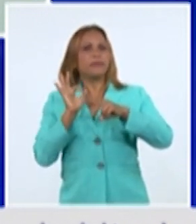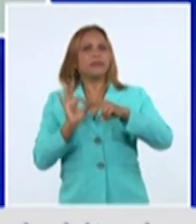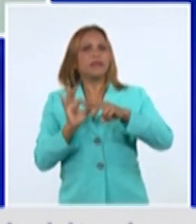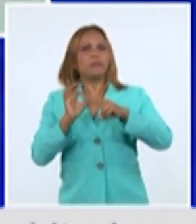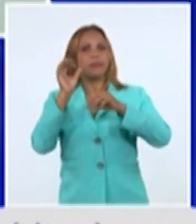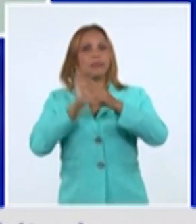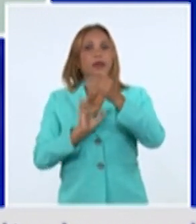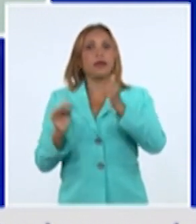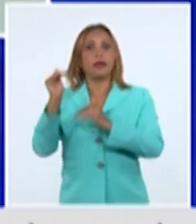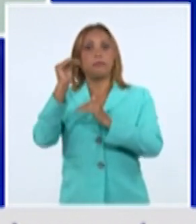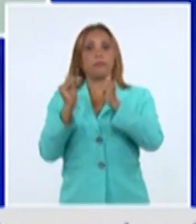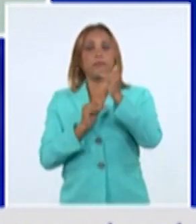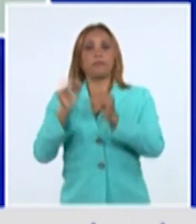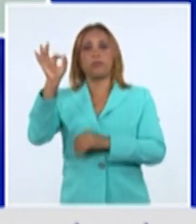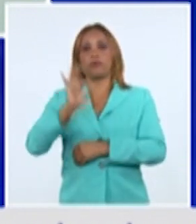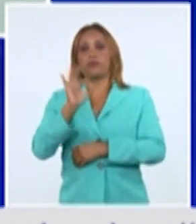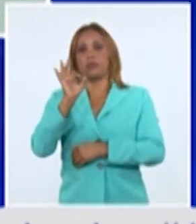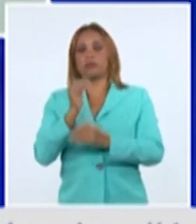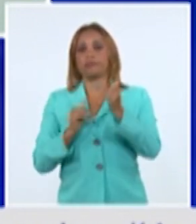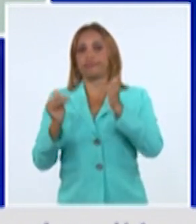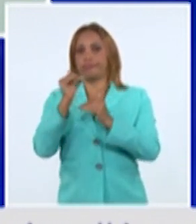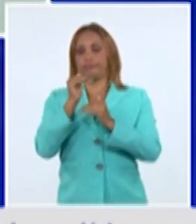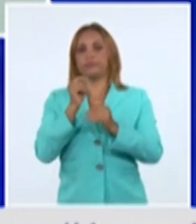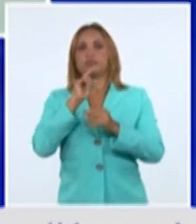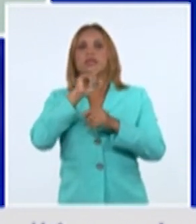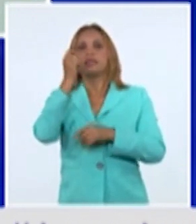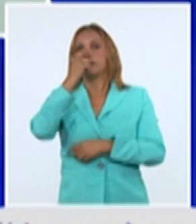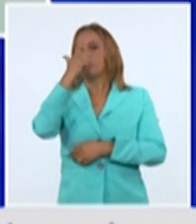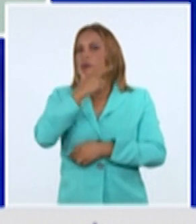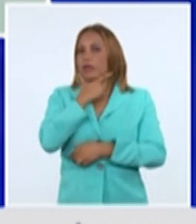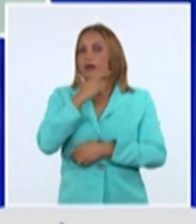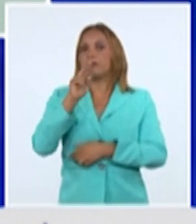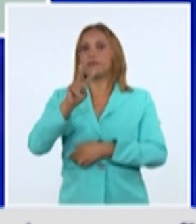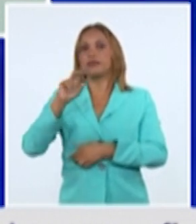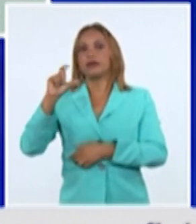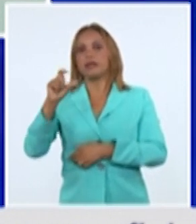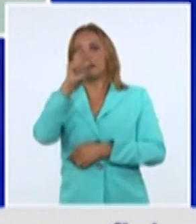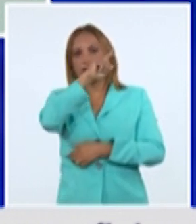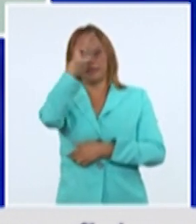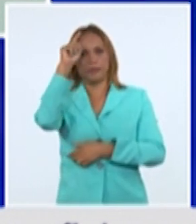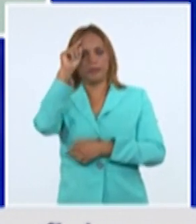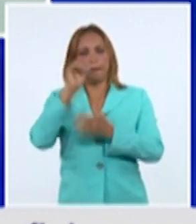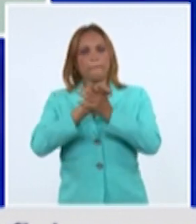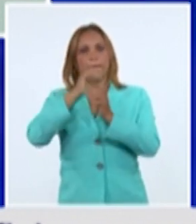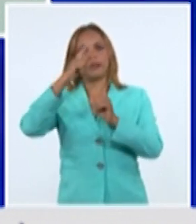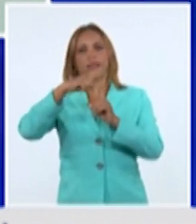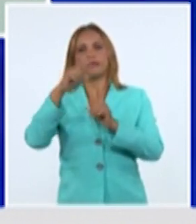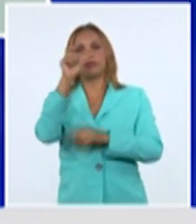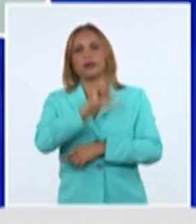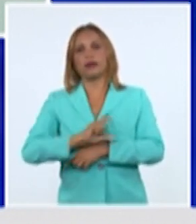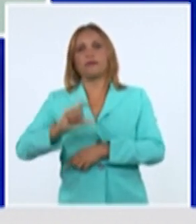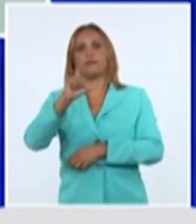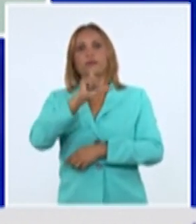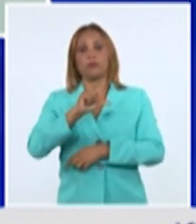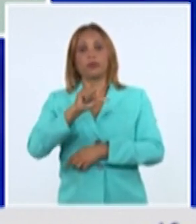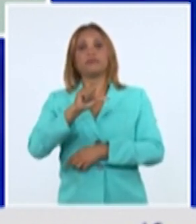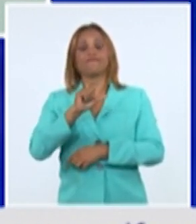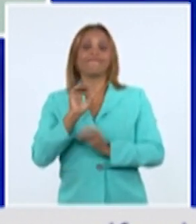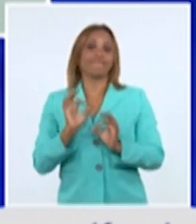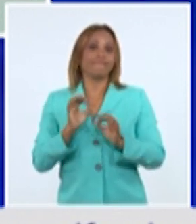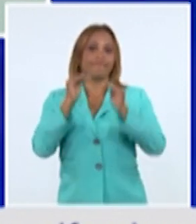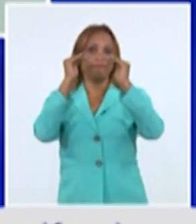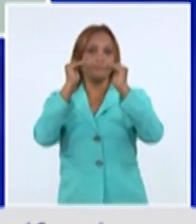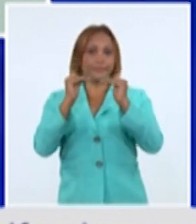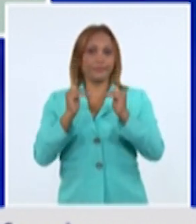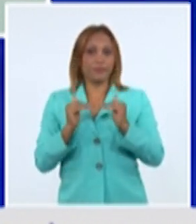%, le sigue Ciego de Ávila, Villa Clara, Santi Espíritu, Matanzas, Camagüey. Realmente,